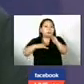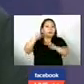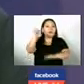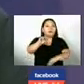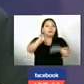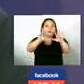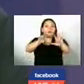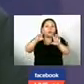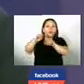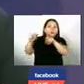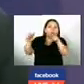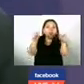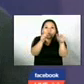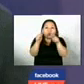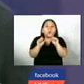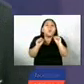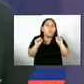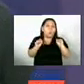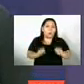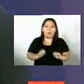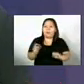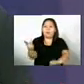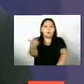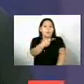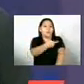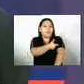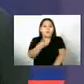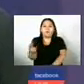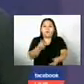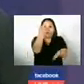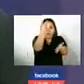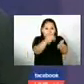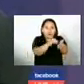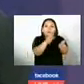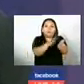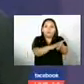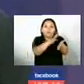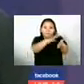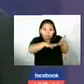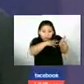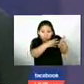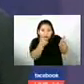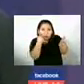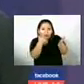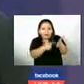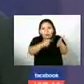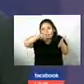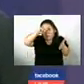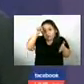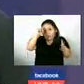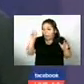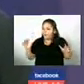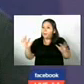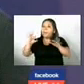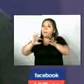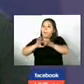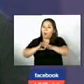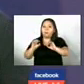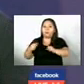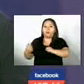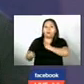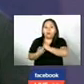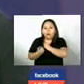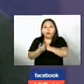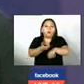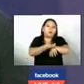80 años para poder facilitar el agen darle la cita y por supuesto esto en el trabajo articulado va a tener apoyo con